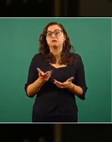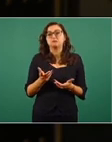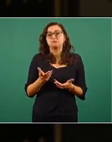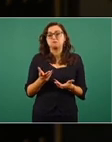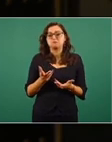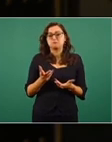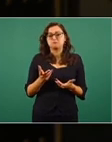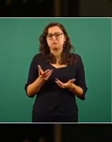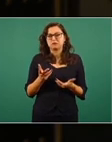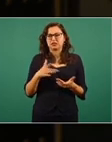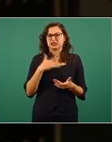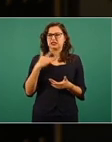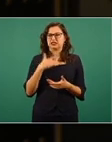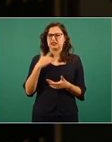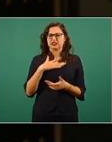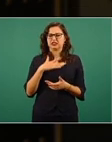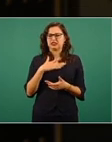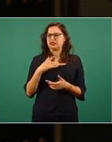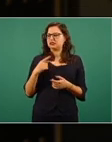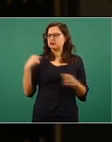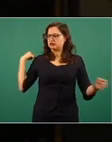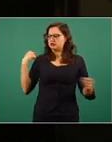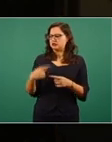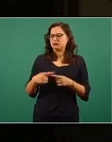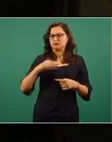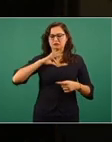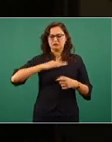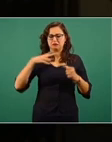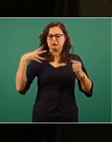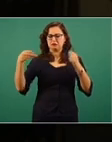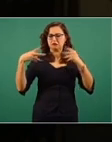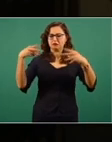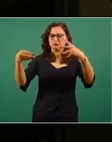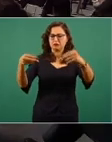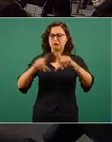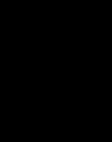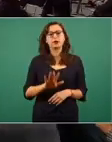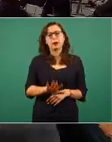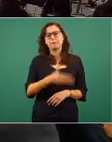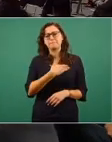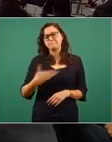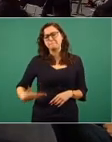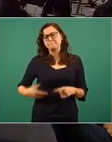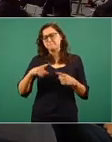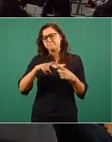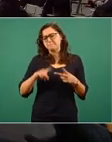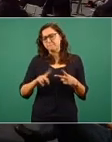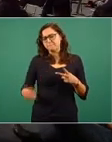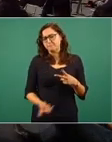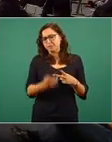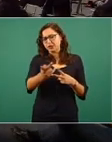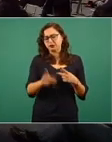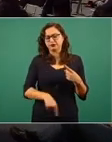cuando encuentra que un periodista se siente y pone cara de malos amigos y comienza a hacer preguntas que pertenecen casi